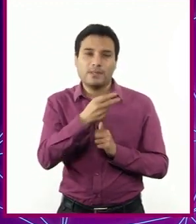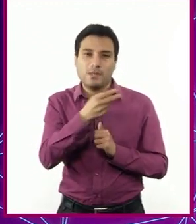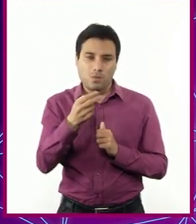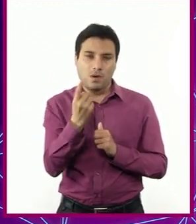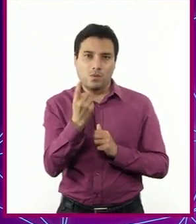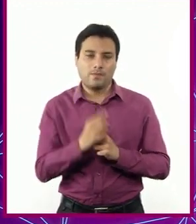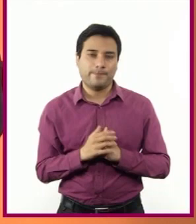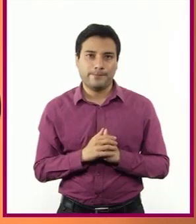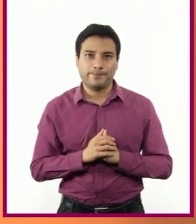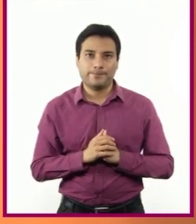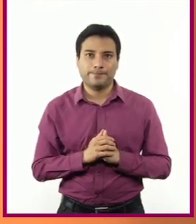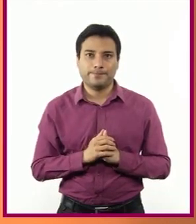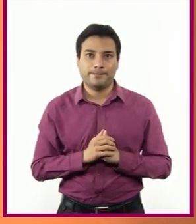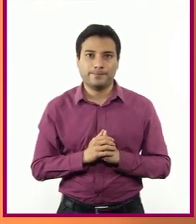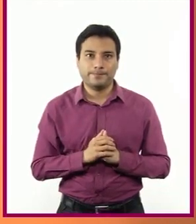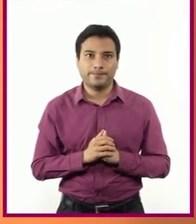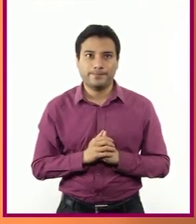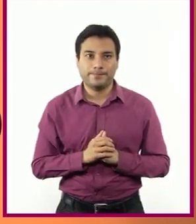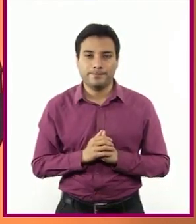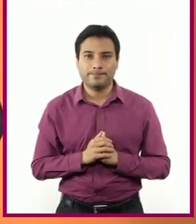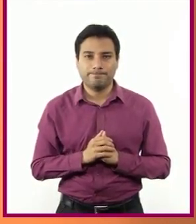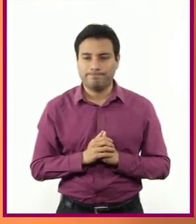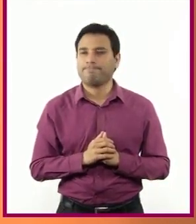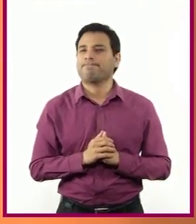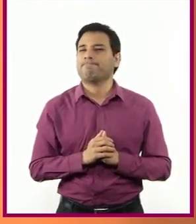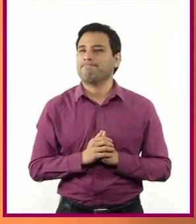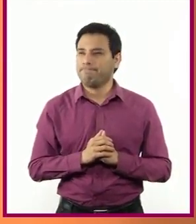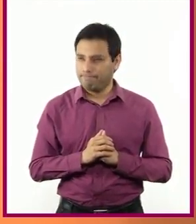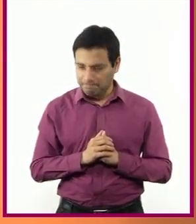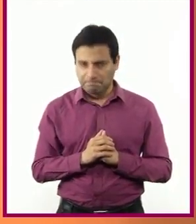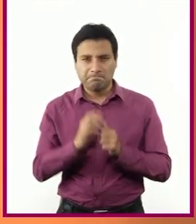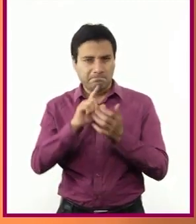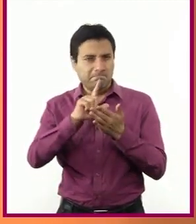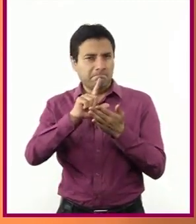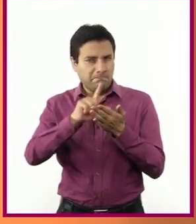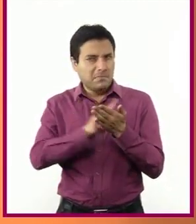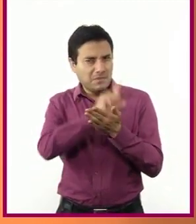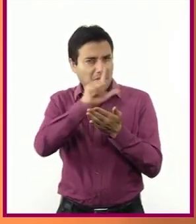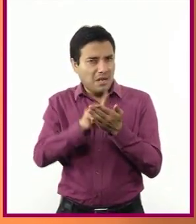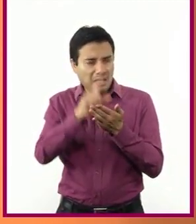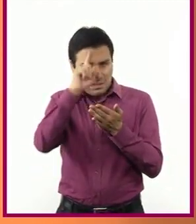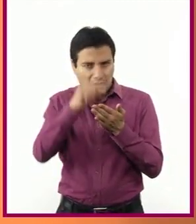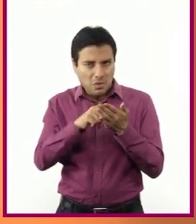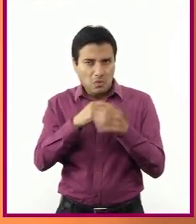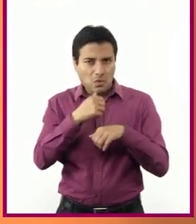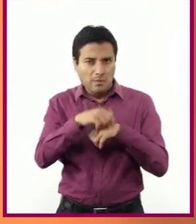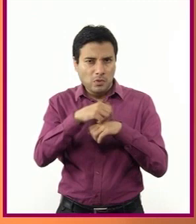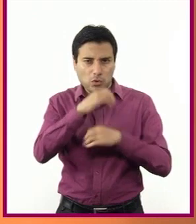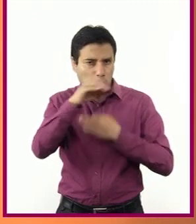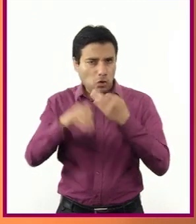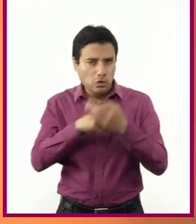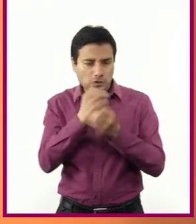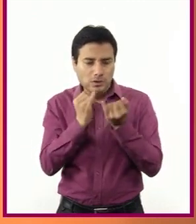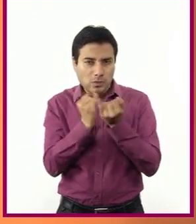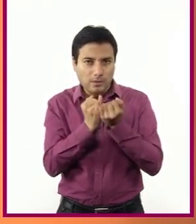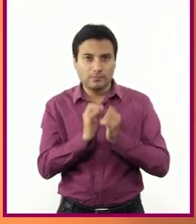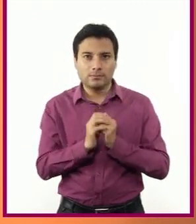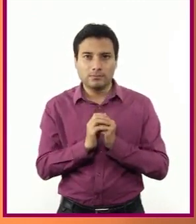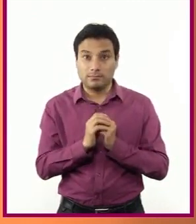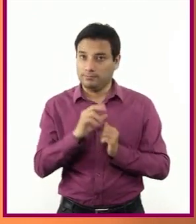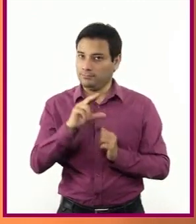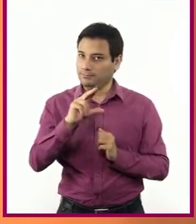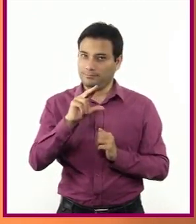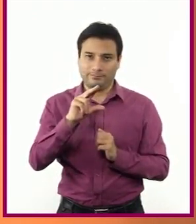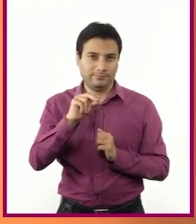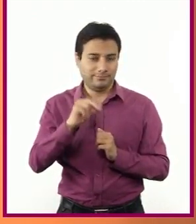1. Parece que la generalización aplica para cualquier base, pero cabe aclarar que esto no es así,